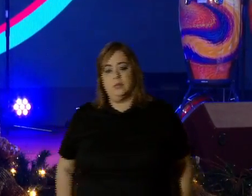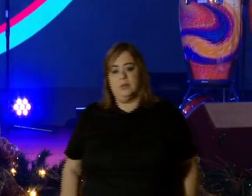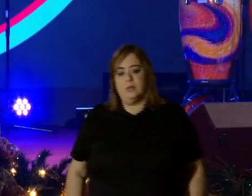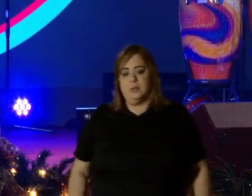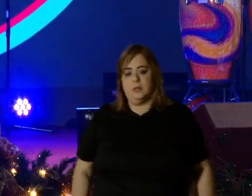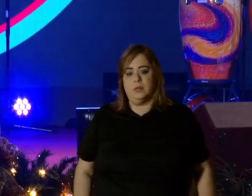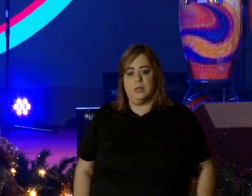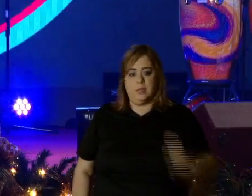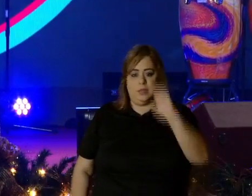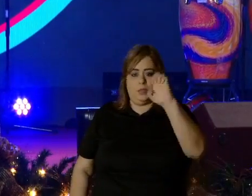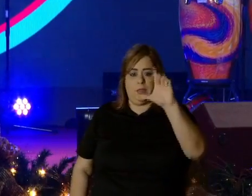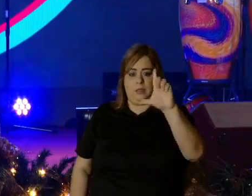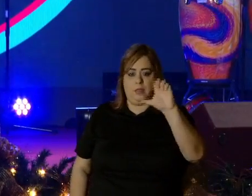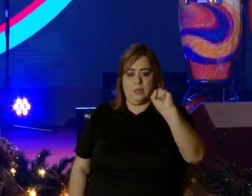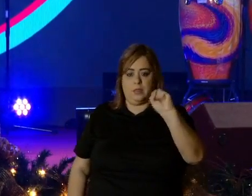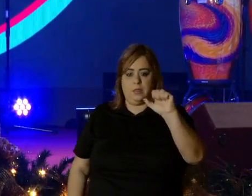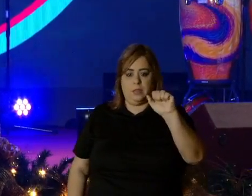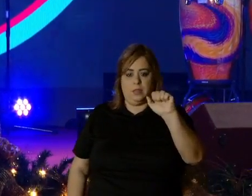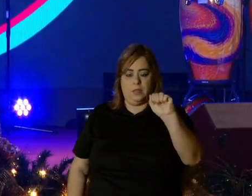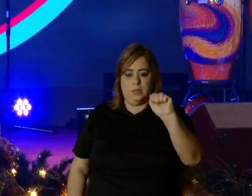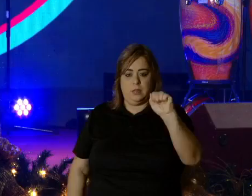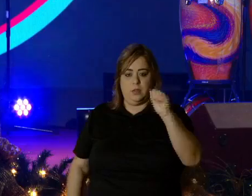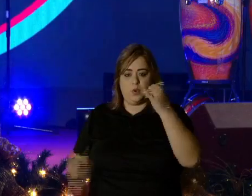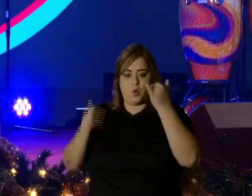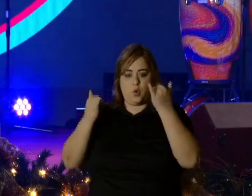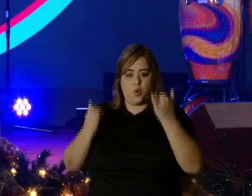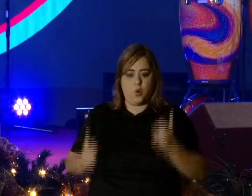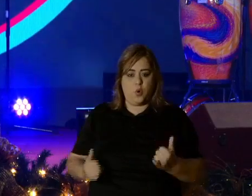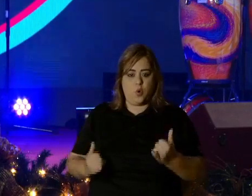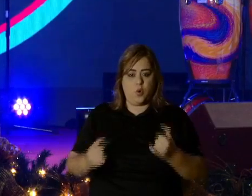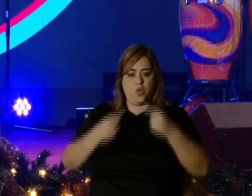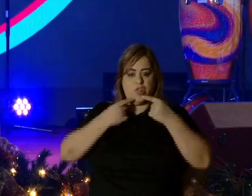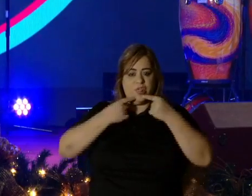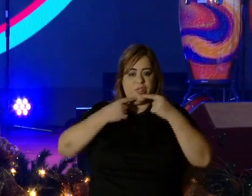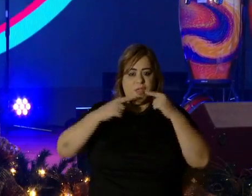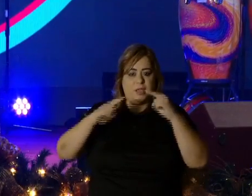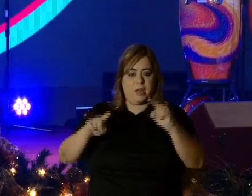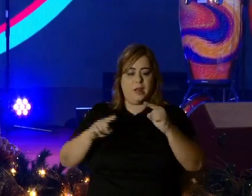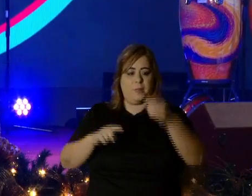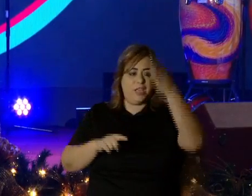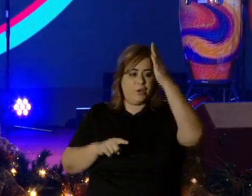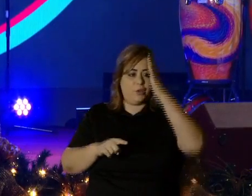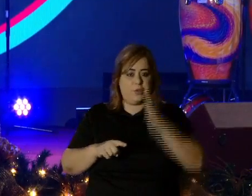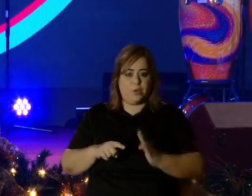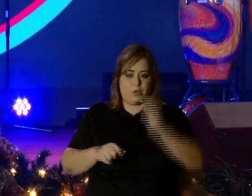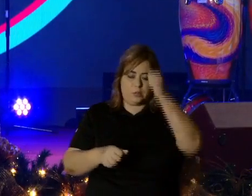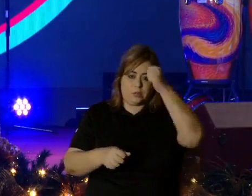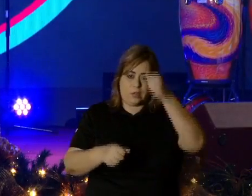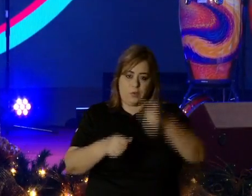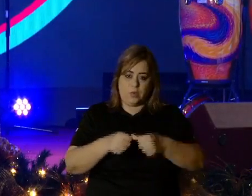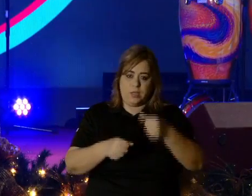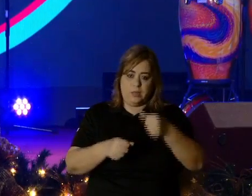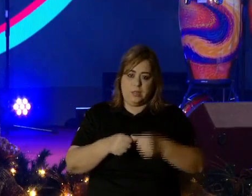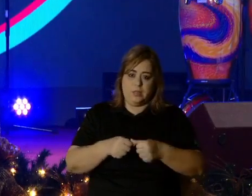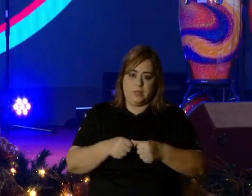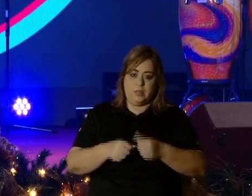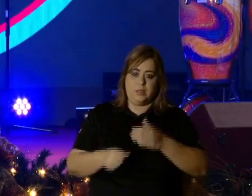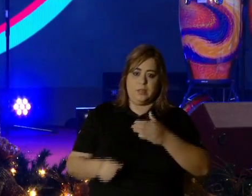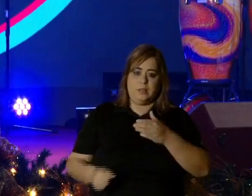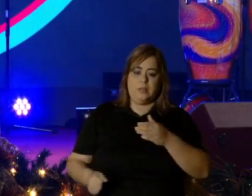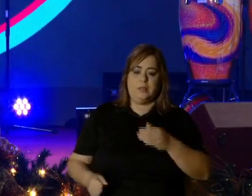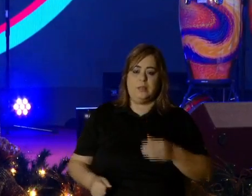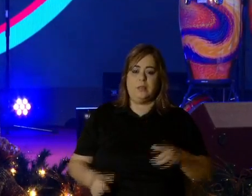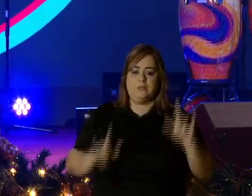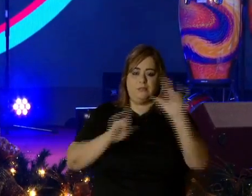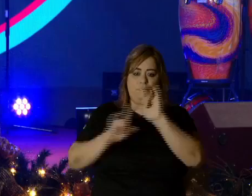Elsa, por eso te bendigo y declaro que hoy estás postrada, pero Dios se acuerda de todo lo que has hecho, mi amor.